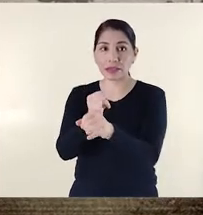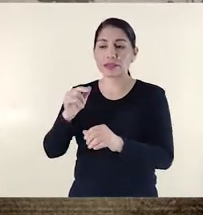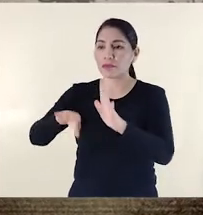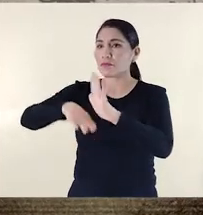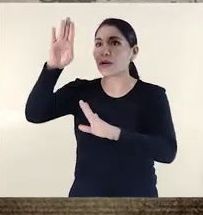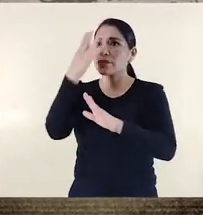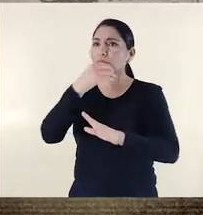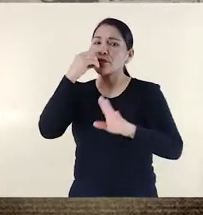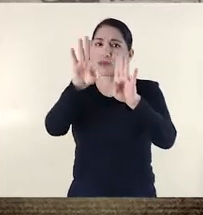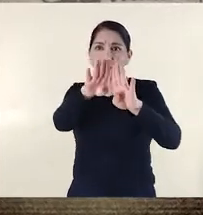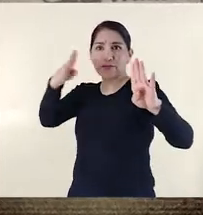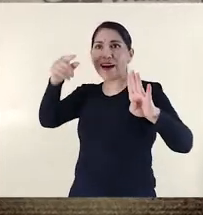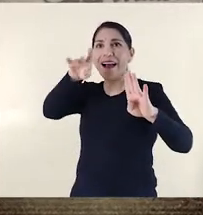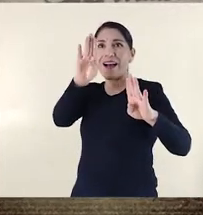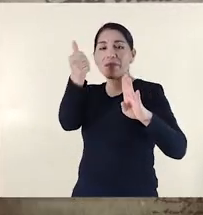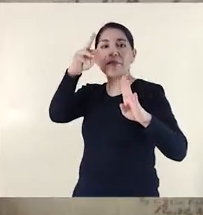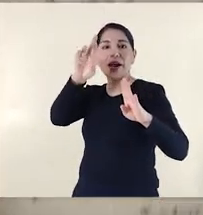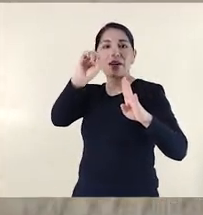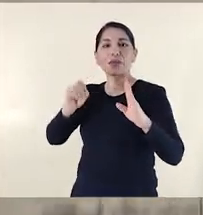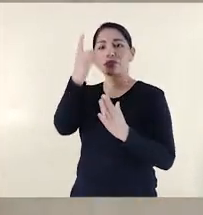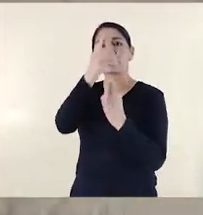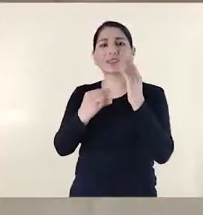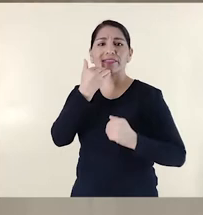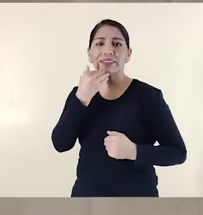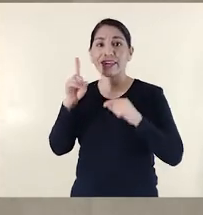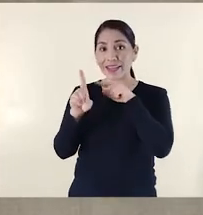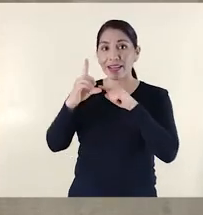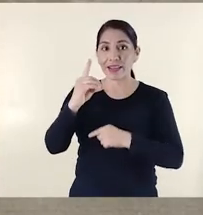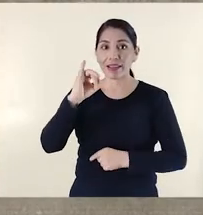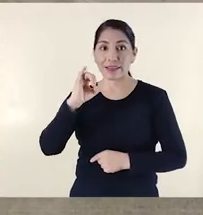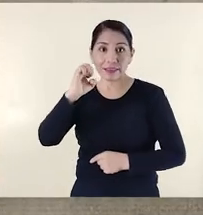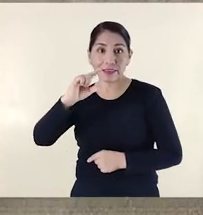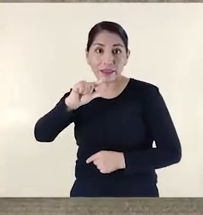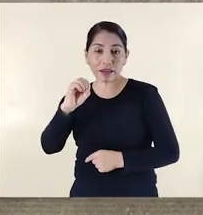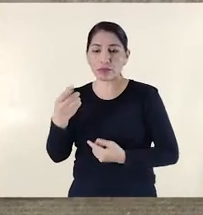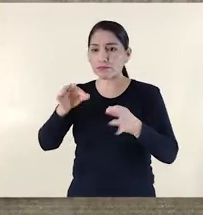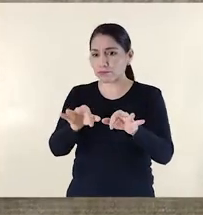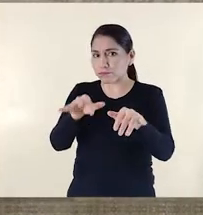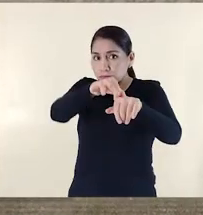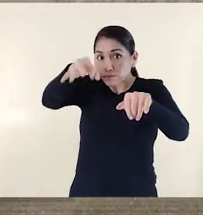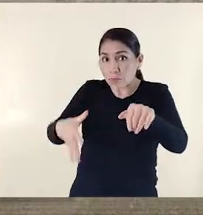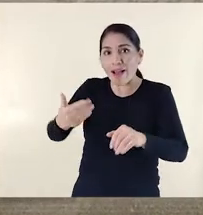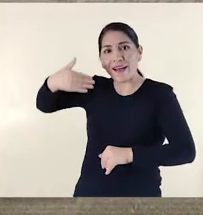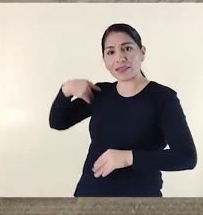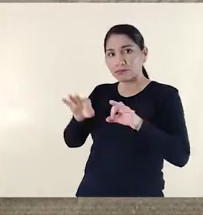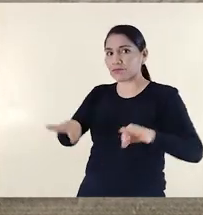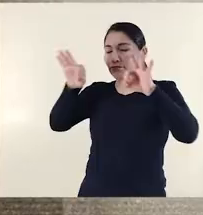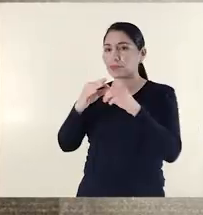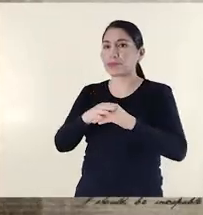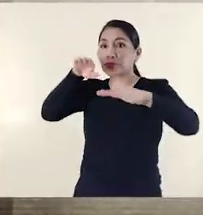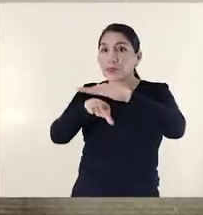del arzobispo. En la iglesia está uno de los más bellos ejemplos de portada barroca limeña diseñada por Diego Moroto, uno de los